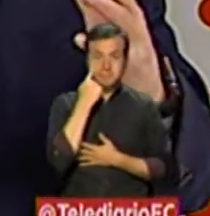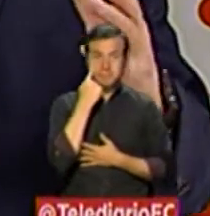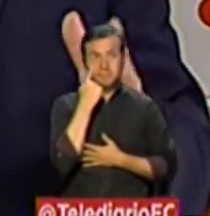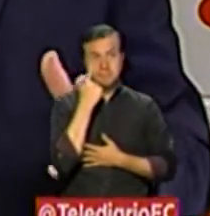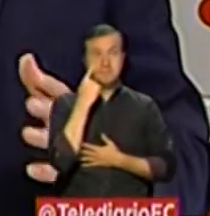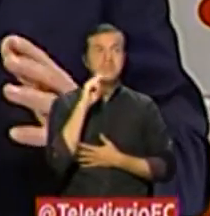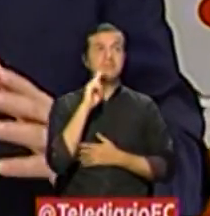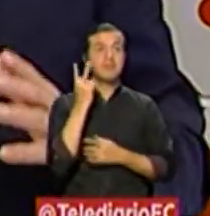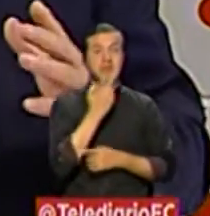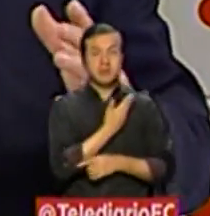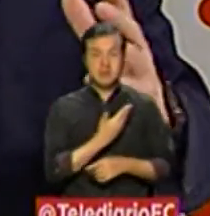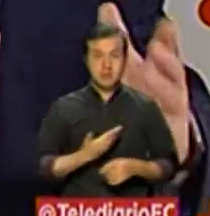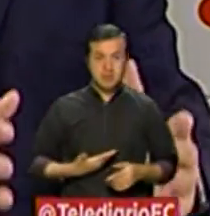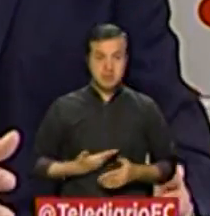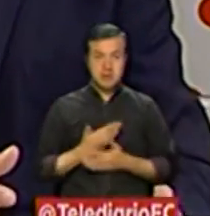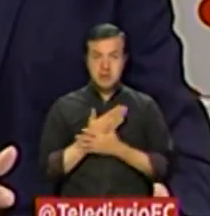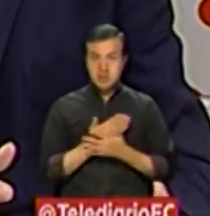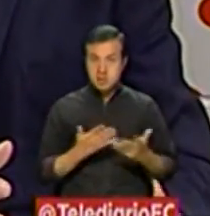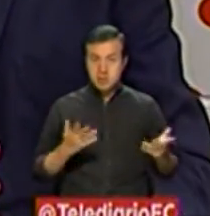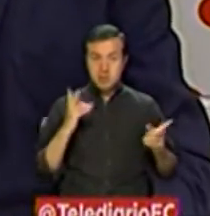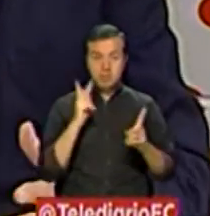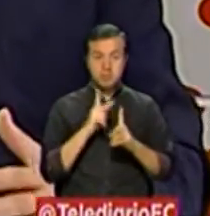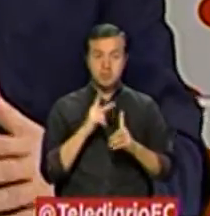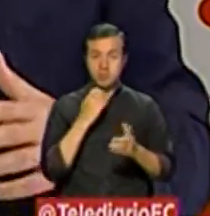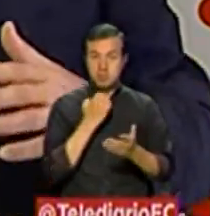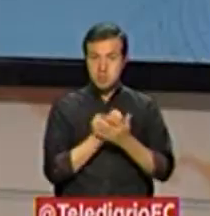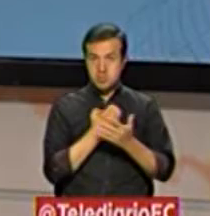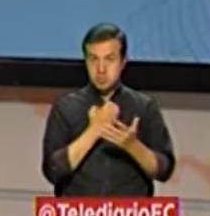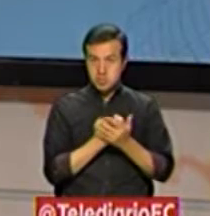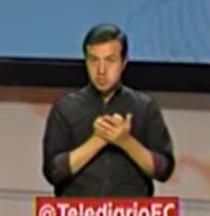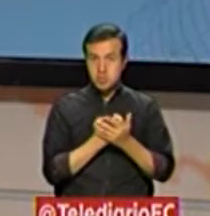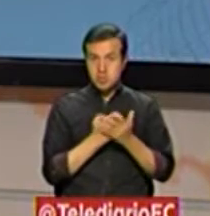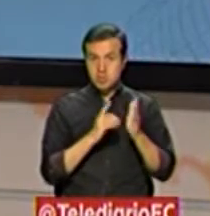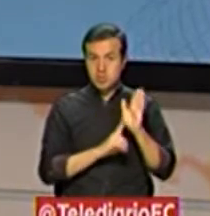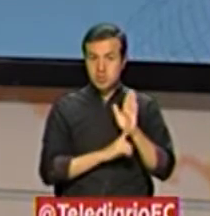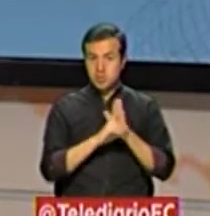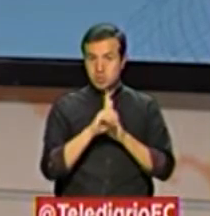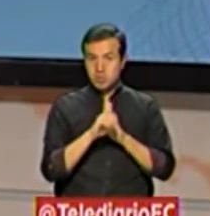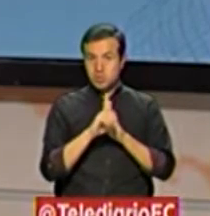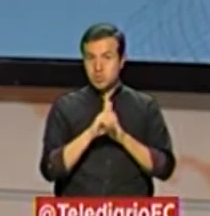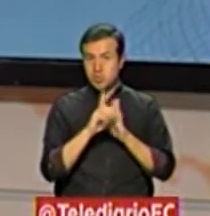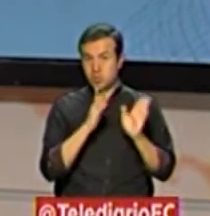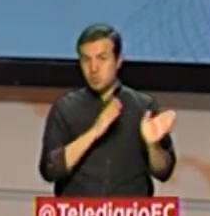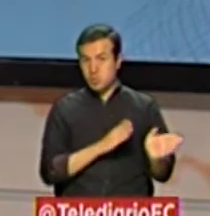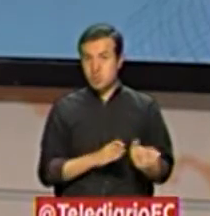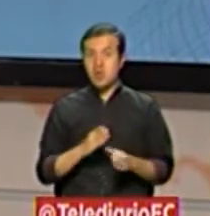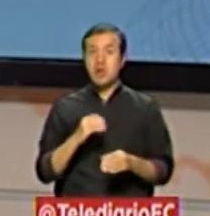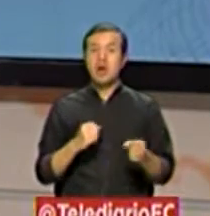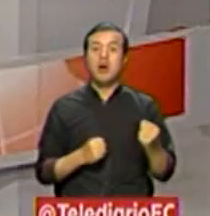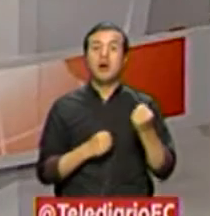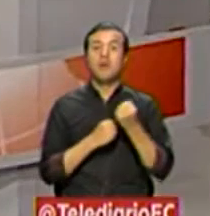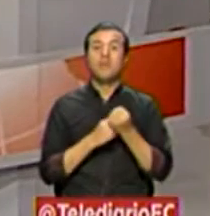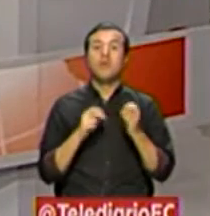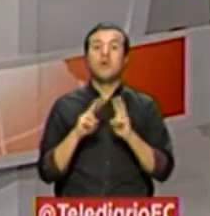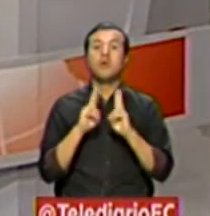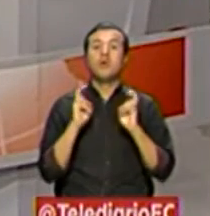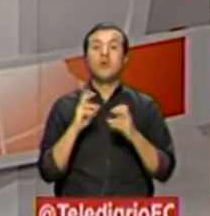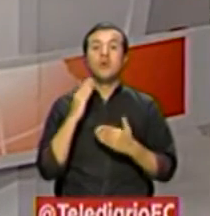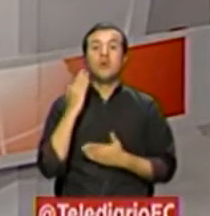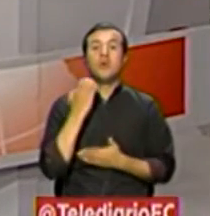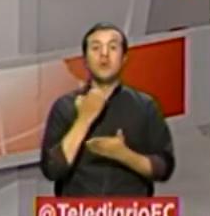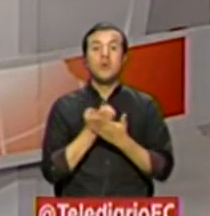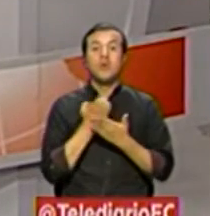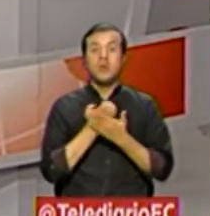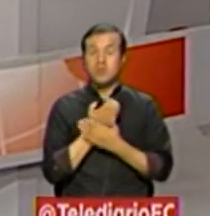un vicepresidente más dedicado al aspecto económico, al desarrollo de una política, al apoyo en materia de políticas